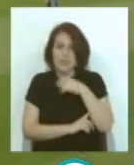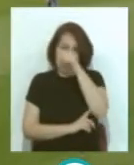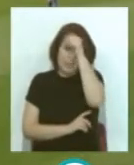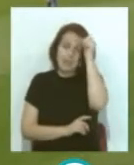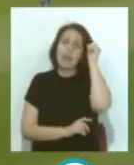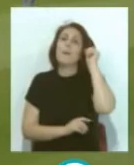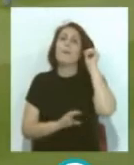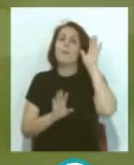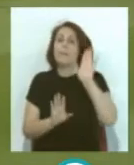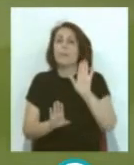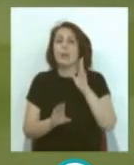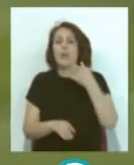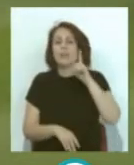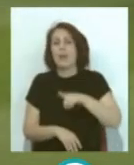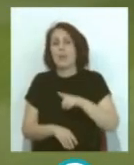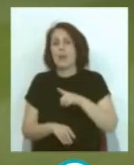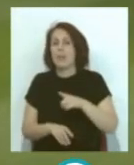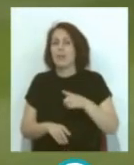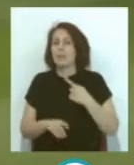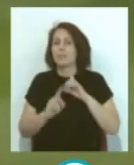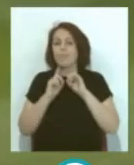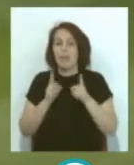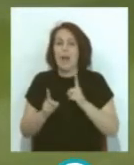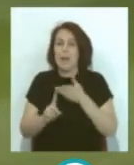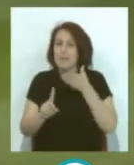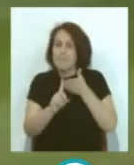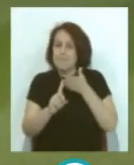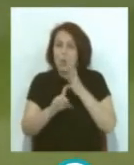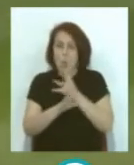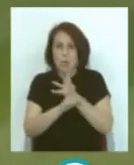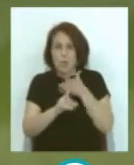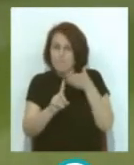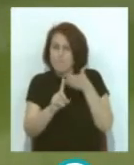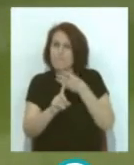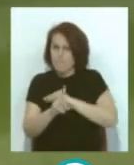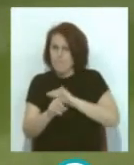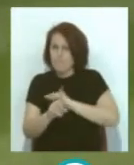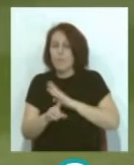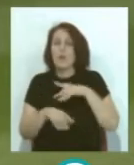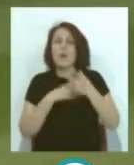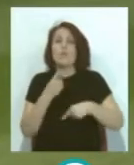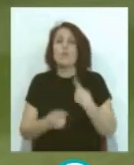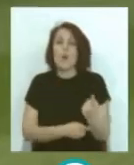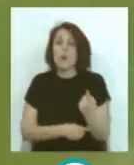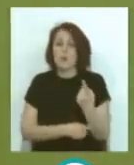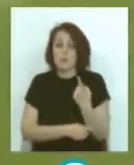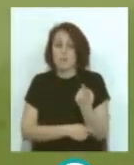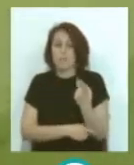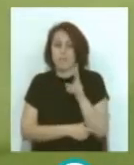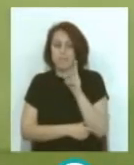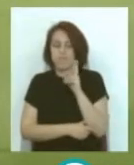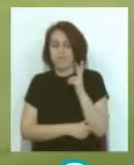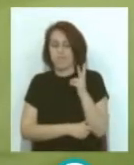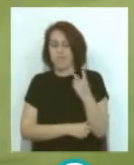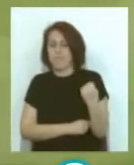también él arriesga mucho en ataque, es un jugador bastante ofensivo y luego se vio superado